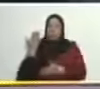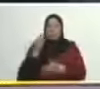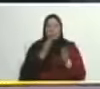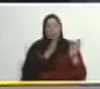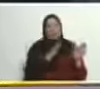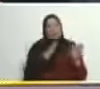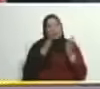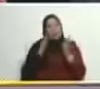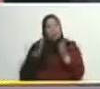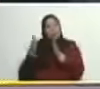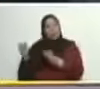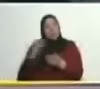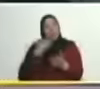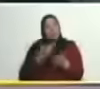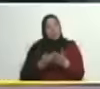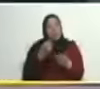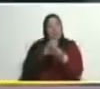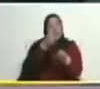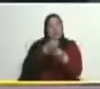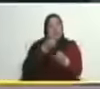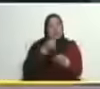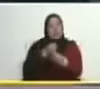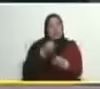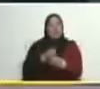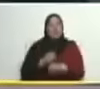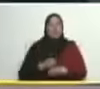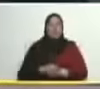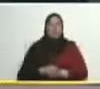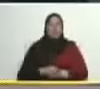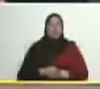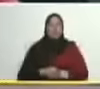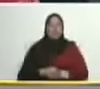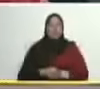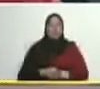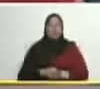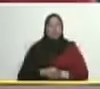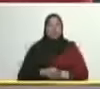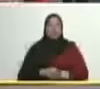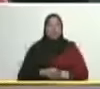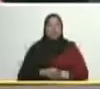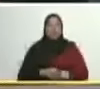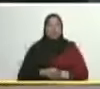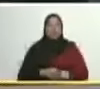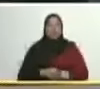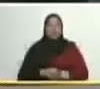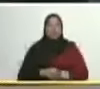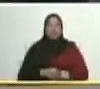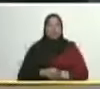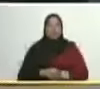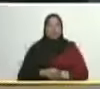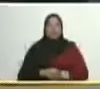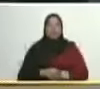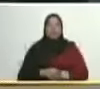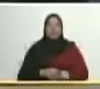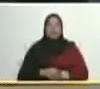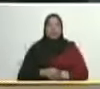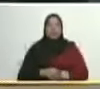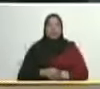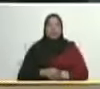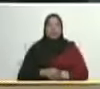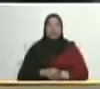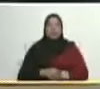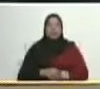organizarnos el plan de trabajo que se desprende de todos los planteamientos que aquí se han hecho.